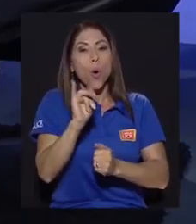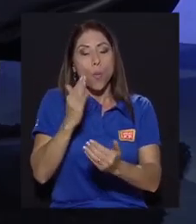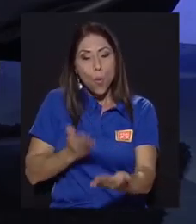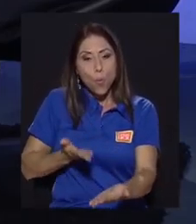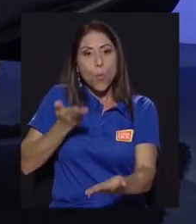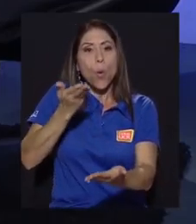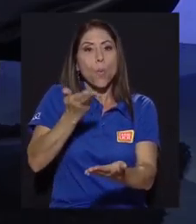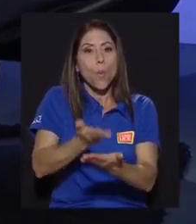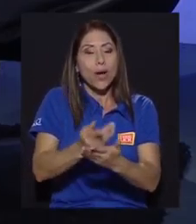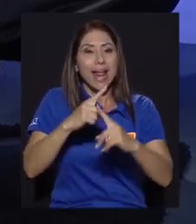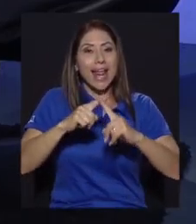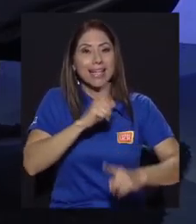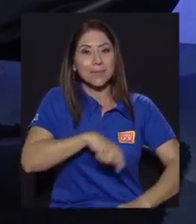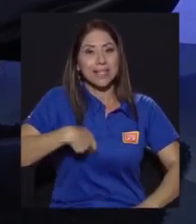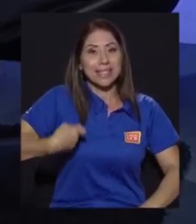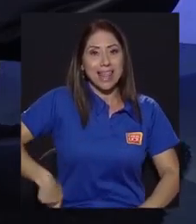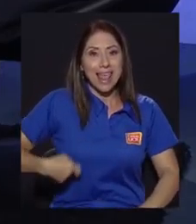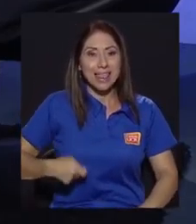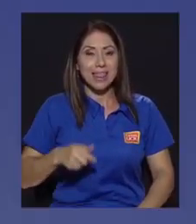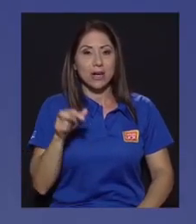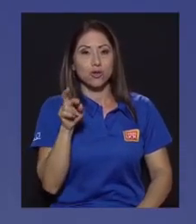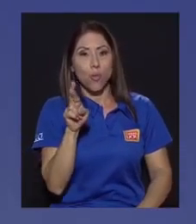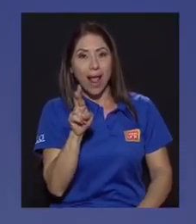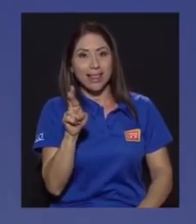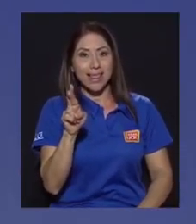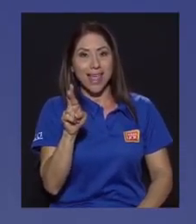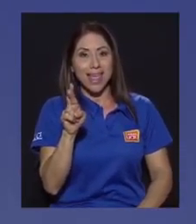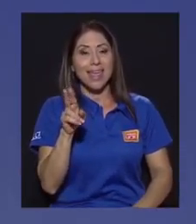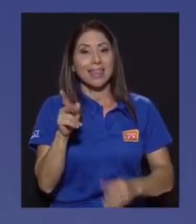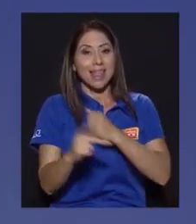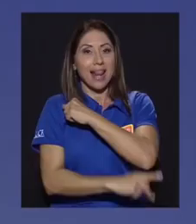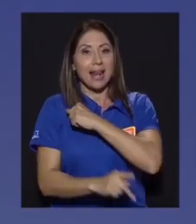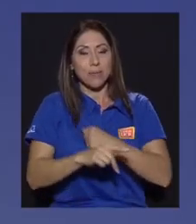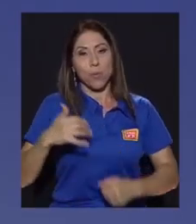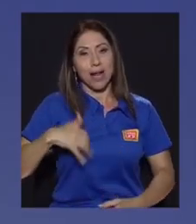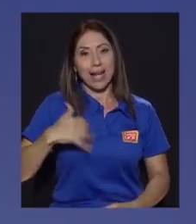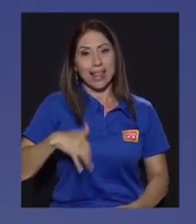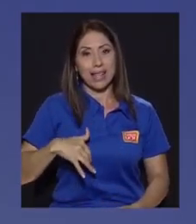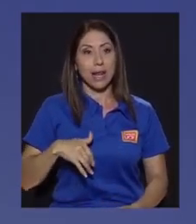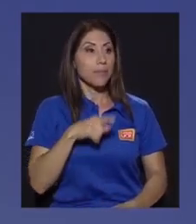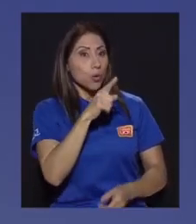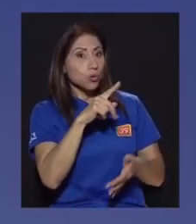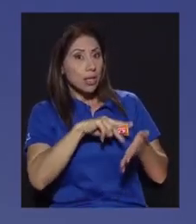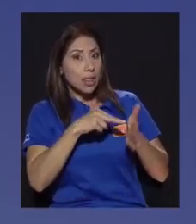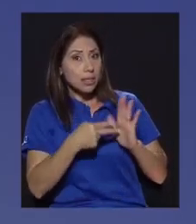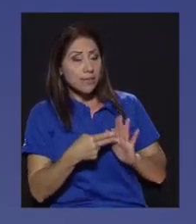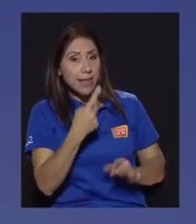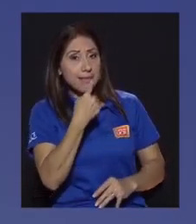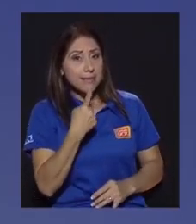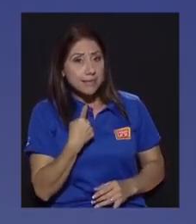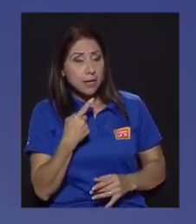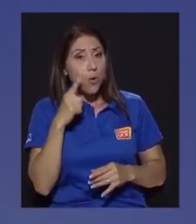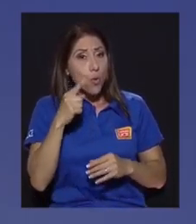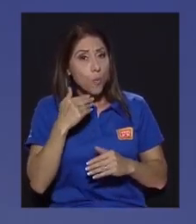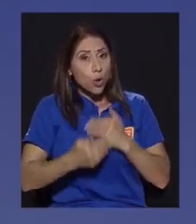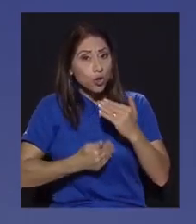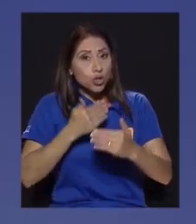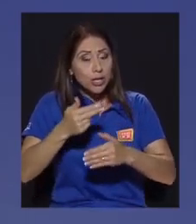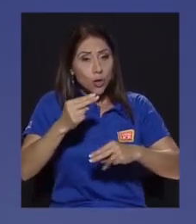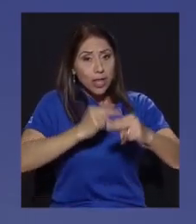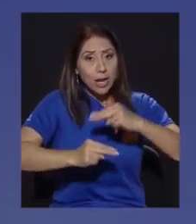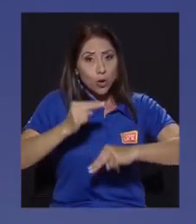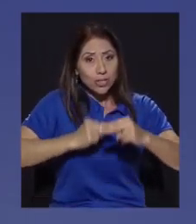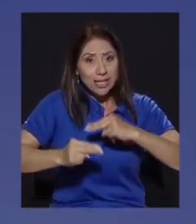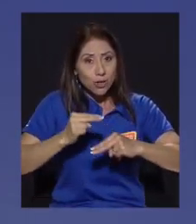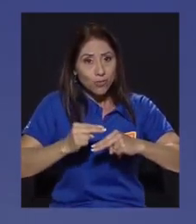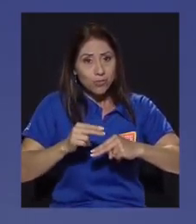expresidente eduardo de la república argentina armando este lo que me quiere decir entonces es que va a haber un gran proceso de normalización que nos lo darán